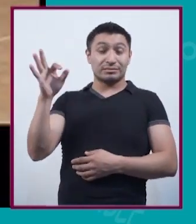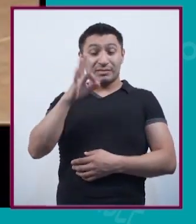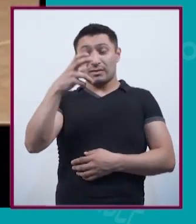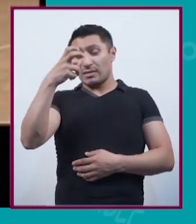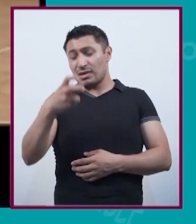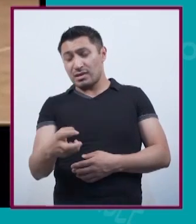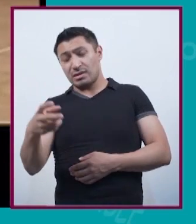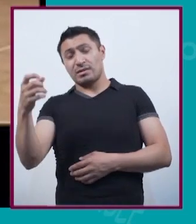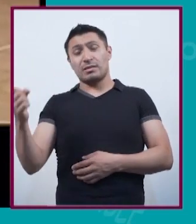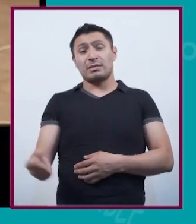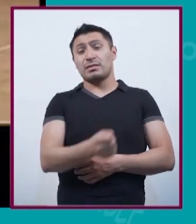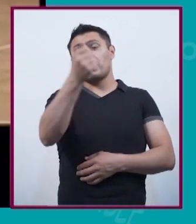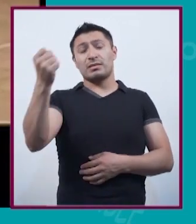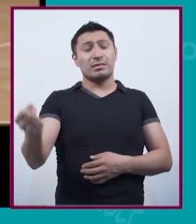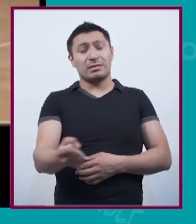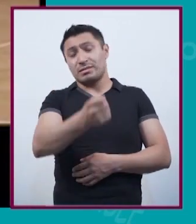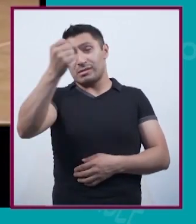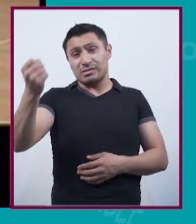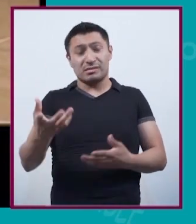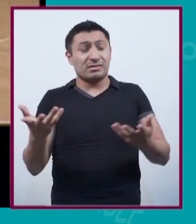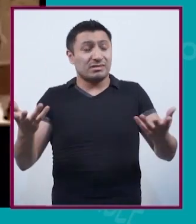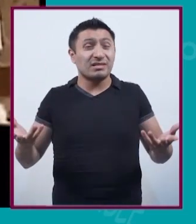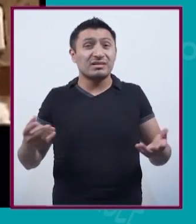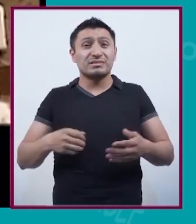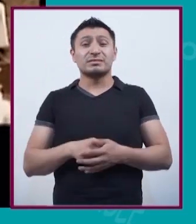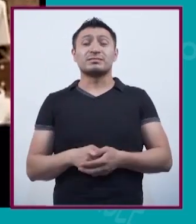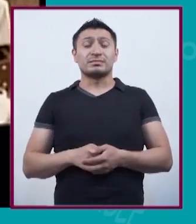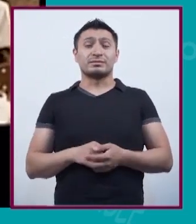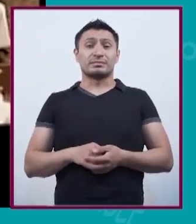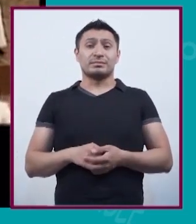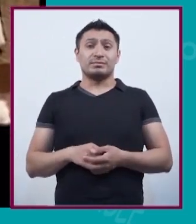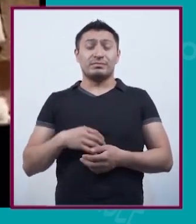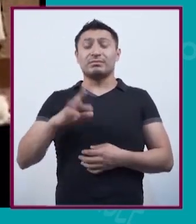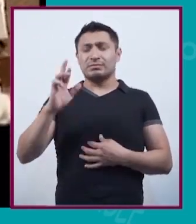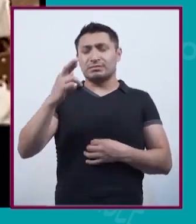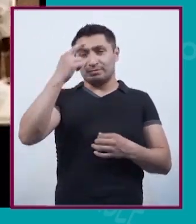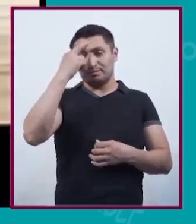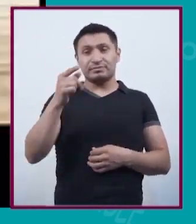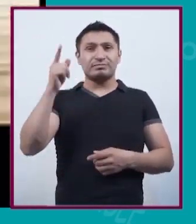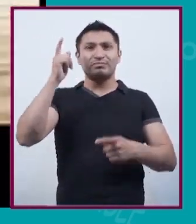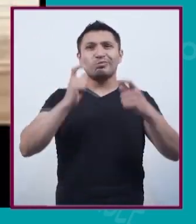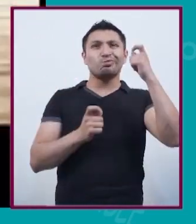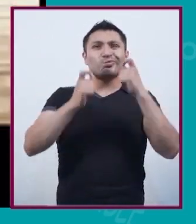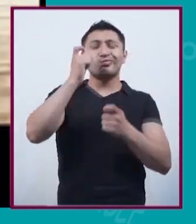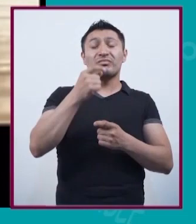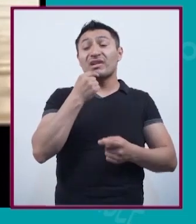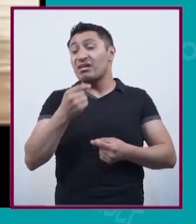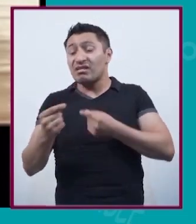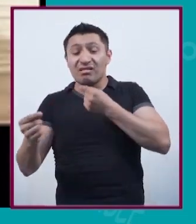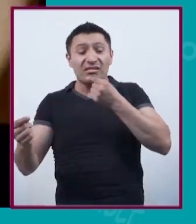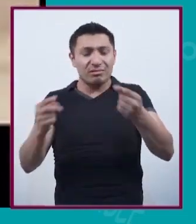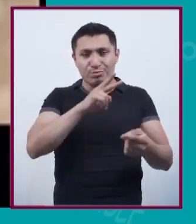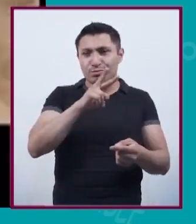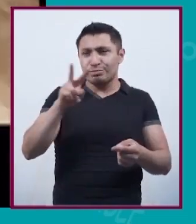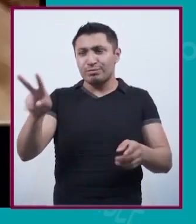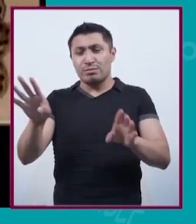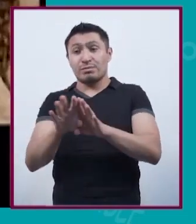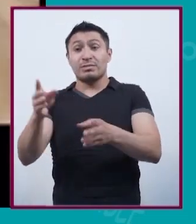Todavía yo tengo el valle, tengo mi sed y su mirada. ¿Será esto la eternidad que aún estamos como